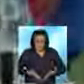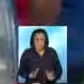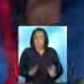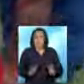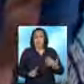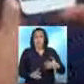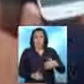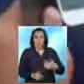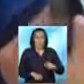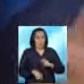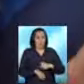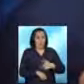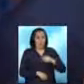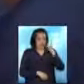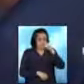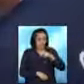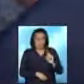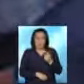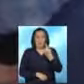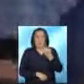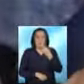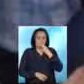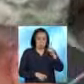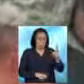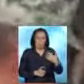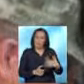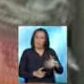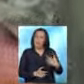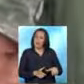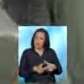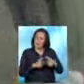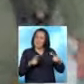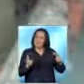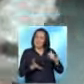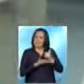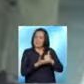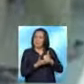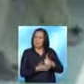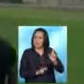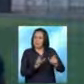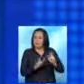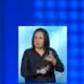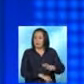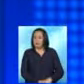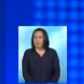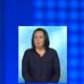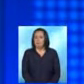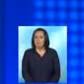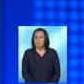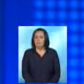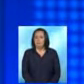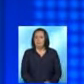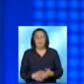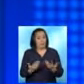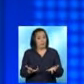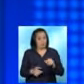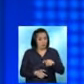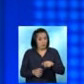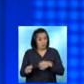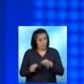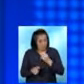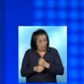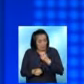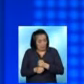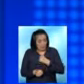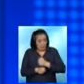momento muy difícil, pero lo primero que vio fue la grandeza y solidaridad de las personas. Aquí hay que resaltar el trabajo